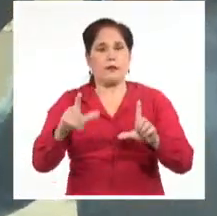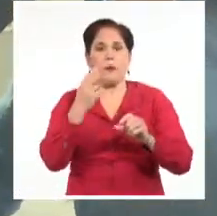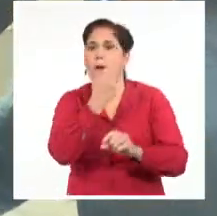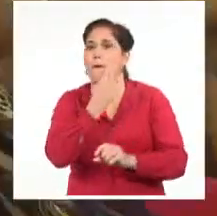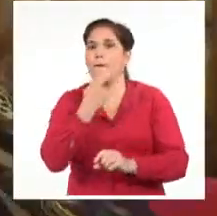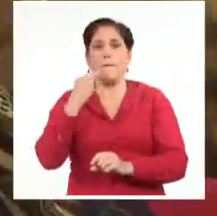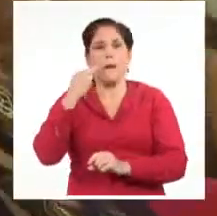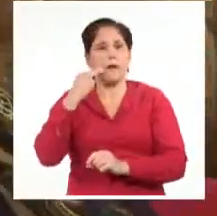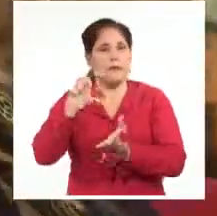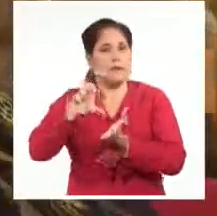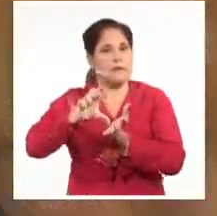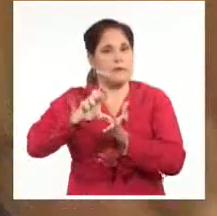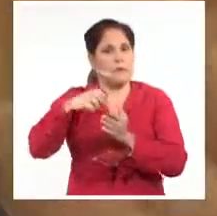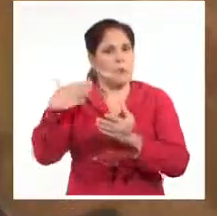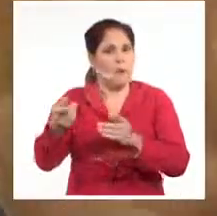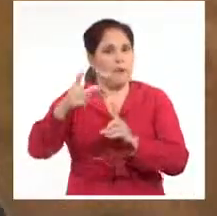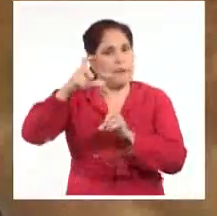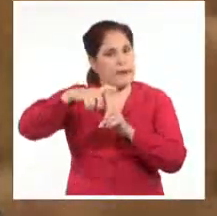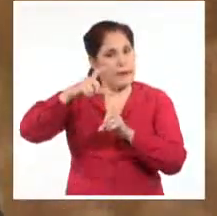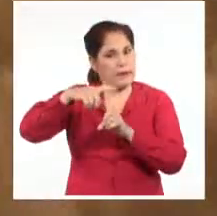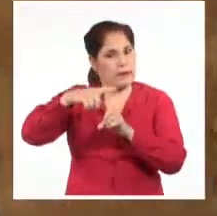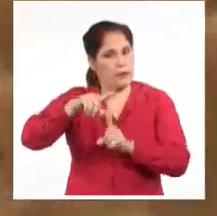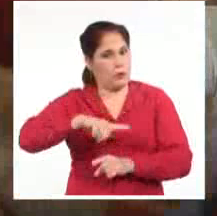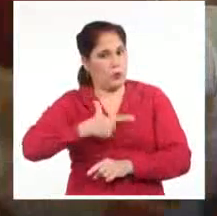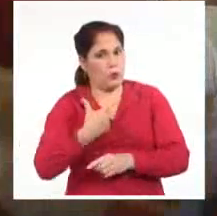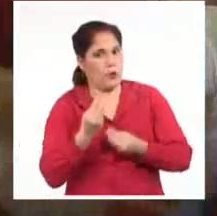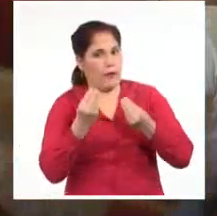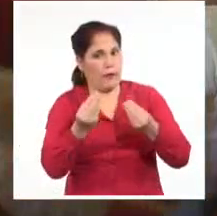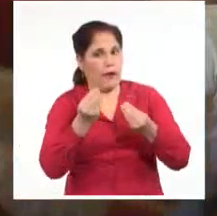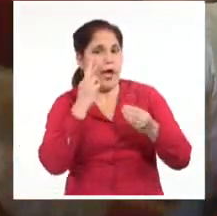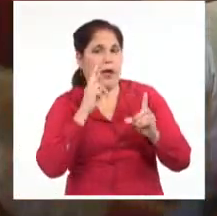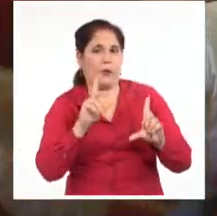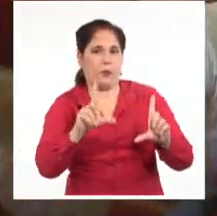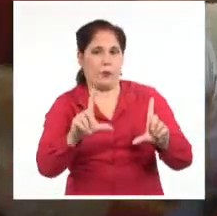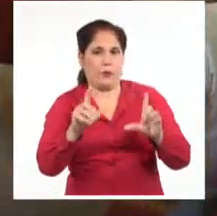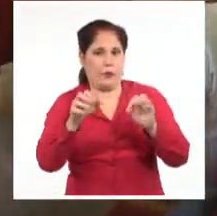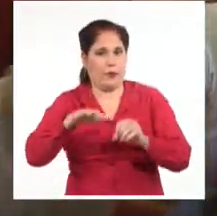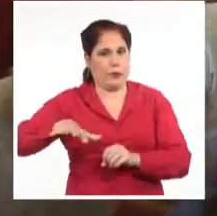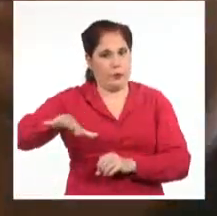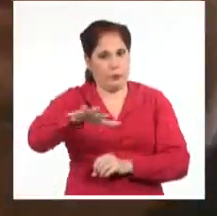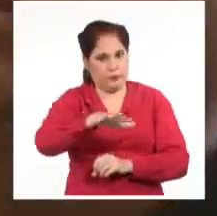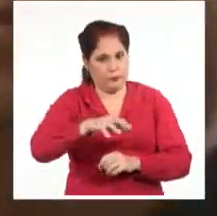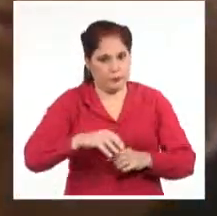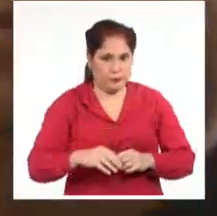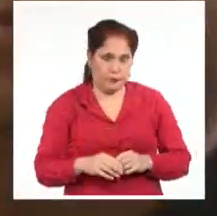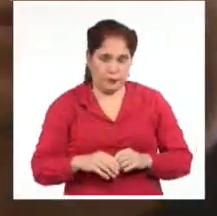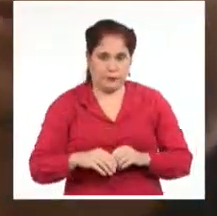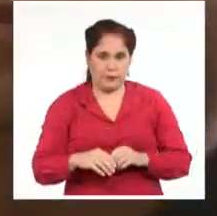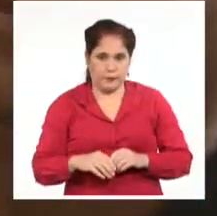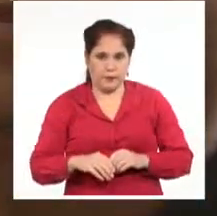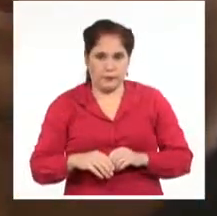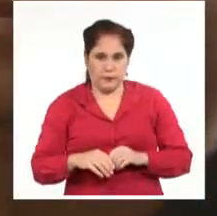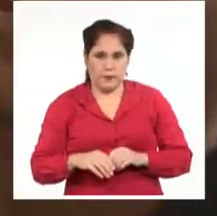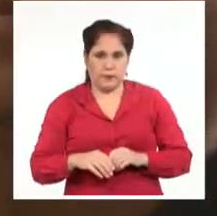por el Sindicato de la Cultura. Rafael Oramas, Noemí Marrero e Ivette Tejeda para el Sistema